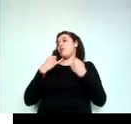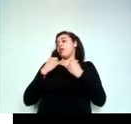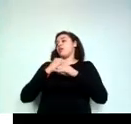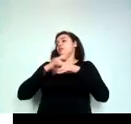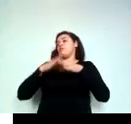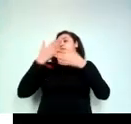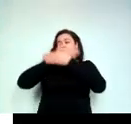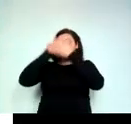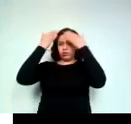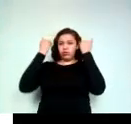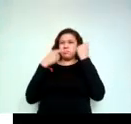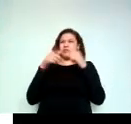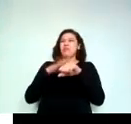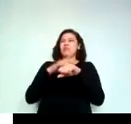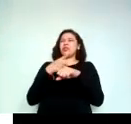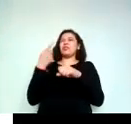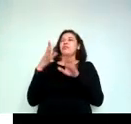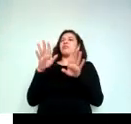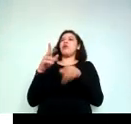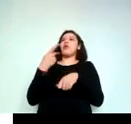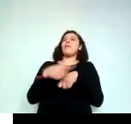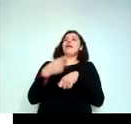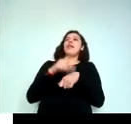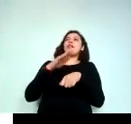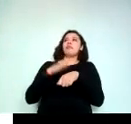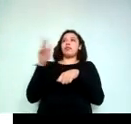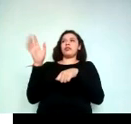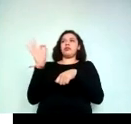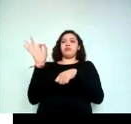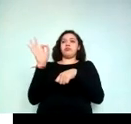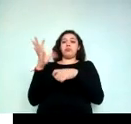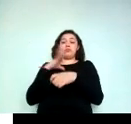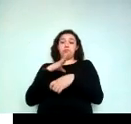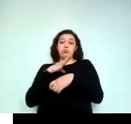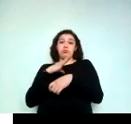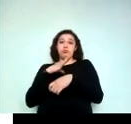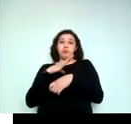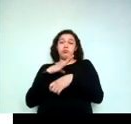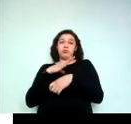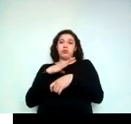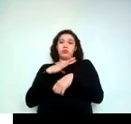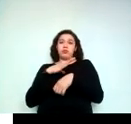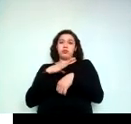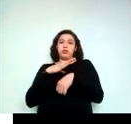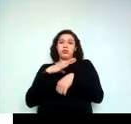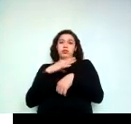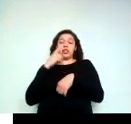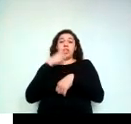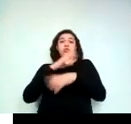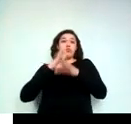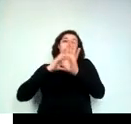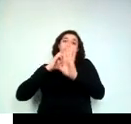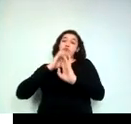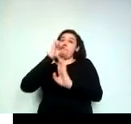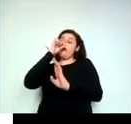que están percibiendo mayores riesgos de los que realmente tienen. Eso me va a hacer caer en incumplimiento porque la